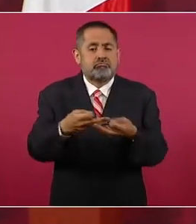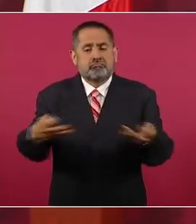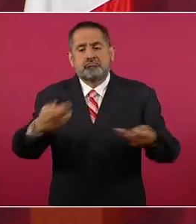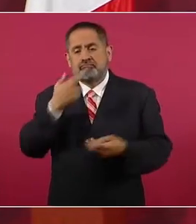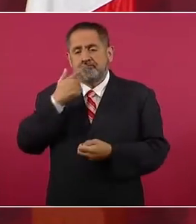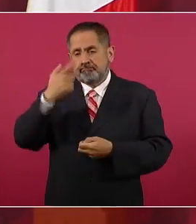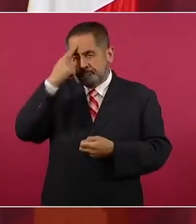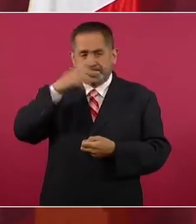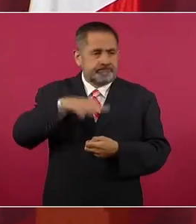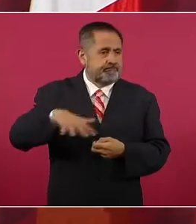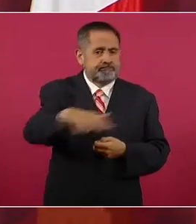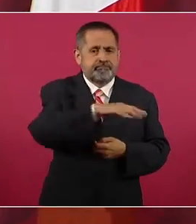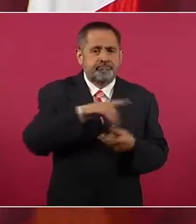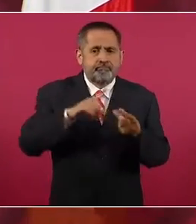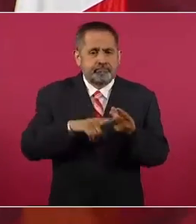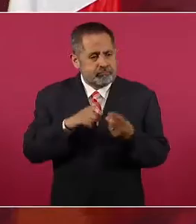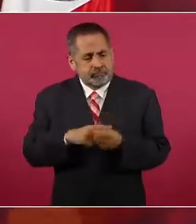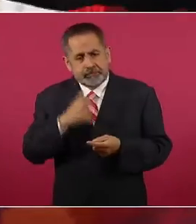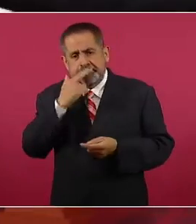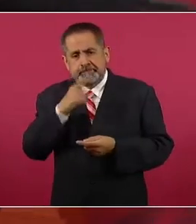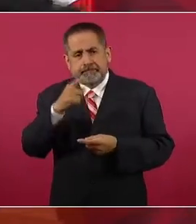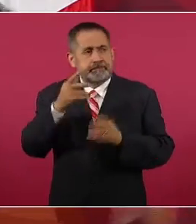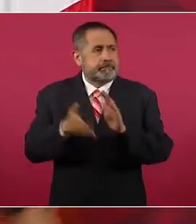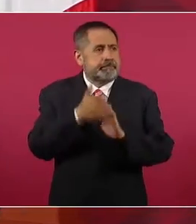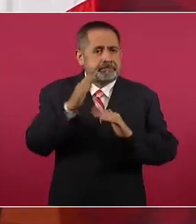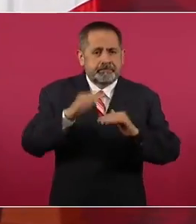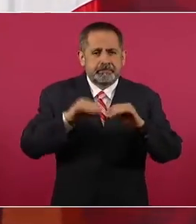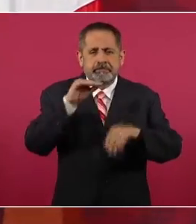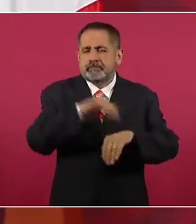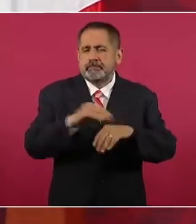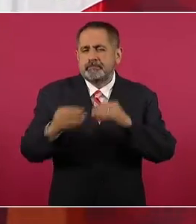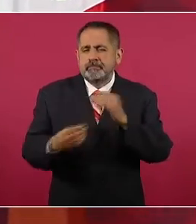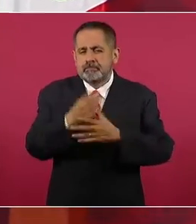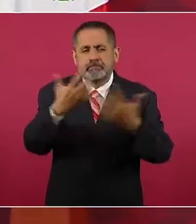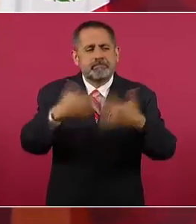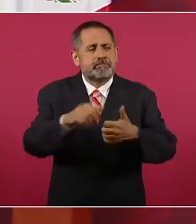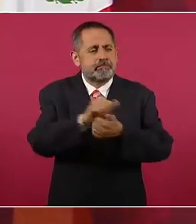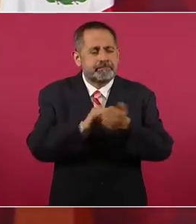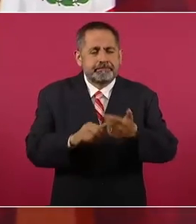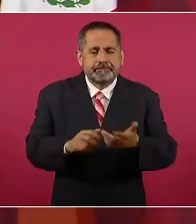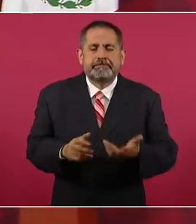mejor, en dónde se iba a construir la nueva refinería.